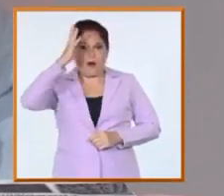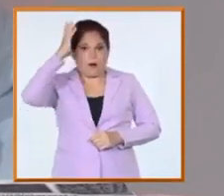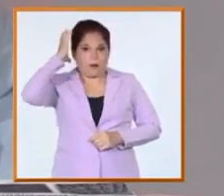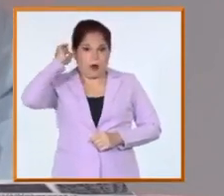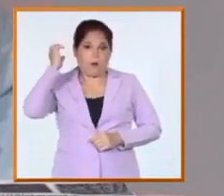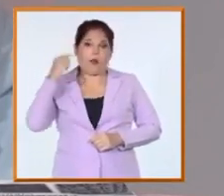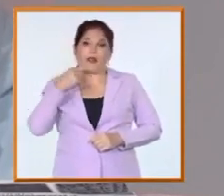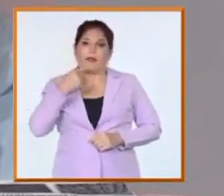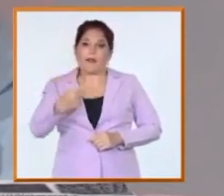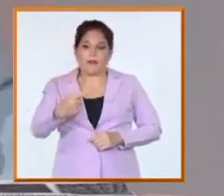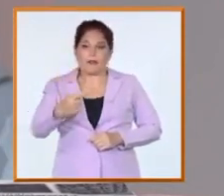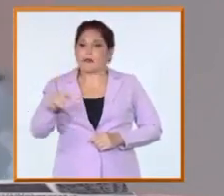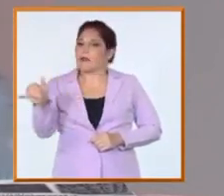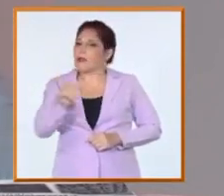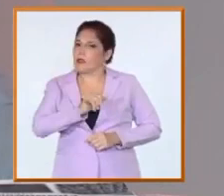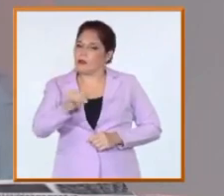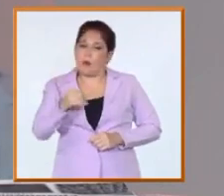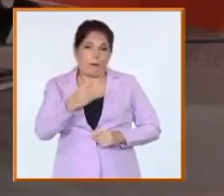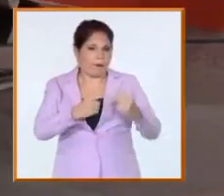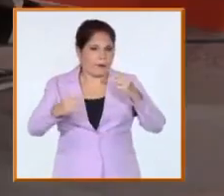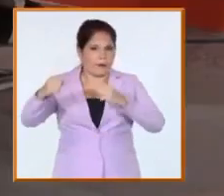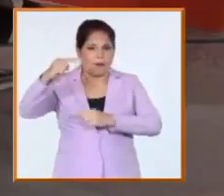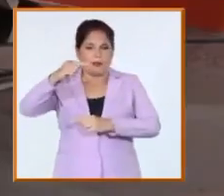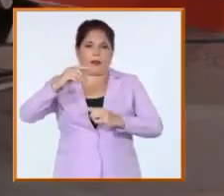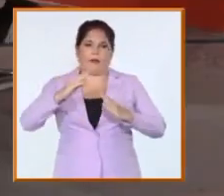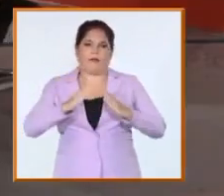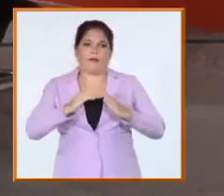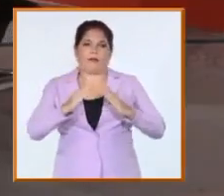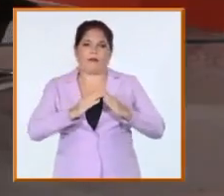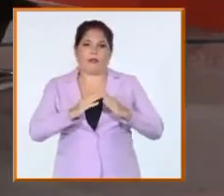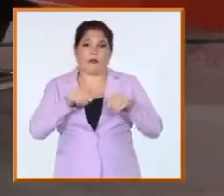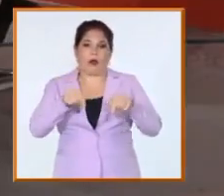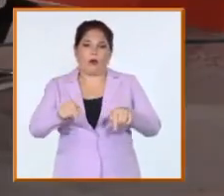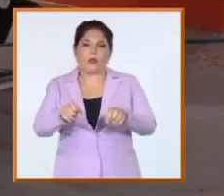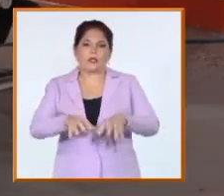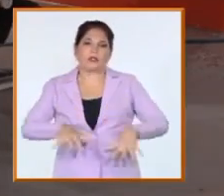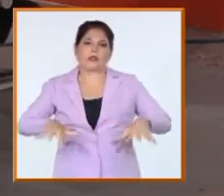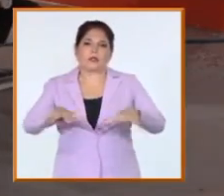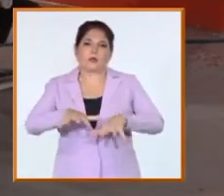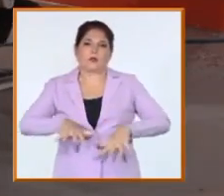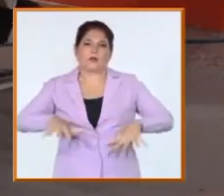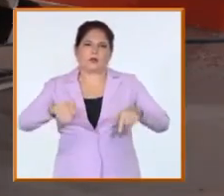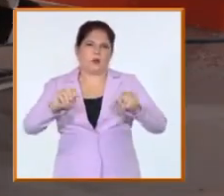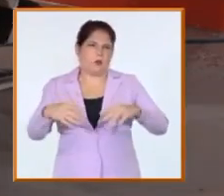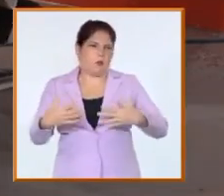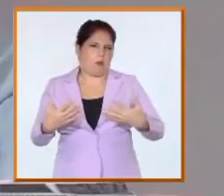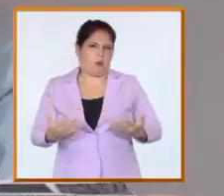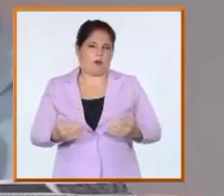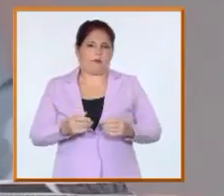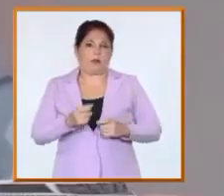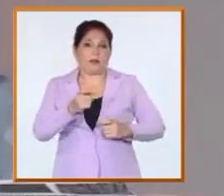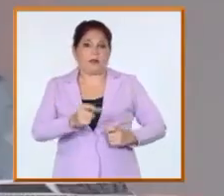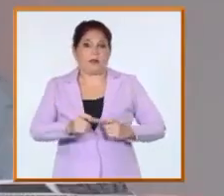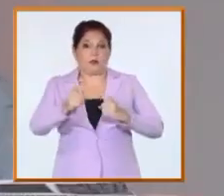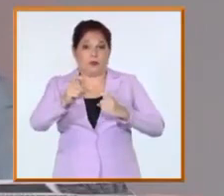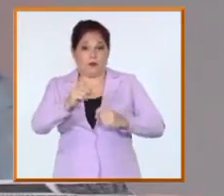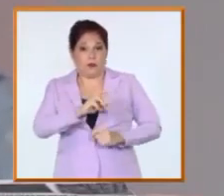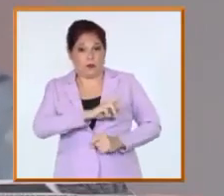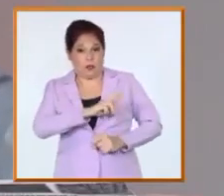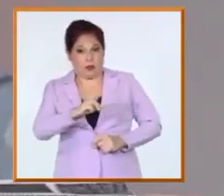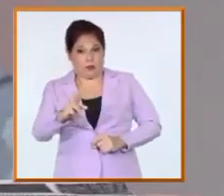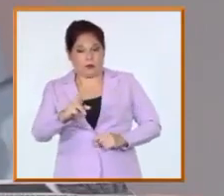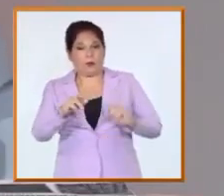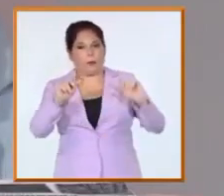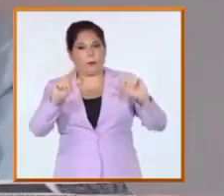en función del trabajo de la vivienda En qué situación estábamos bueno el triunfo la revolución teníamos